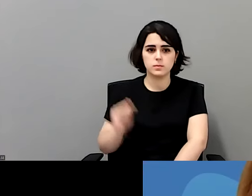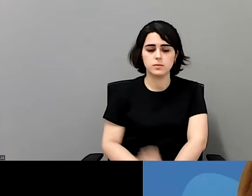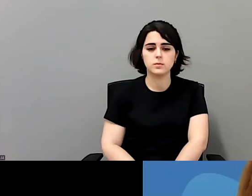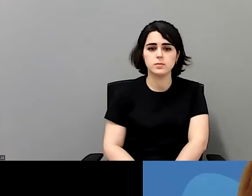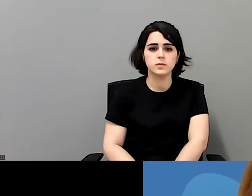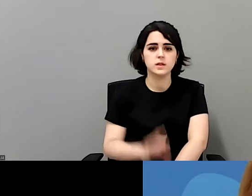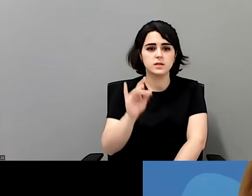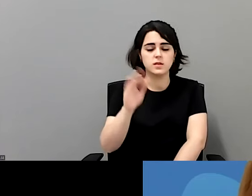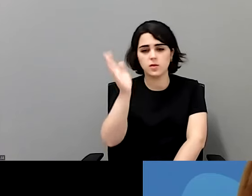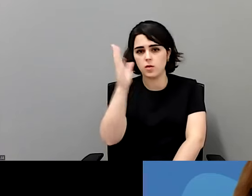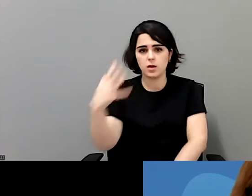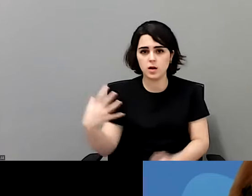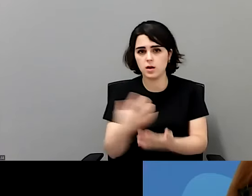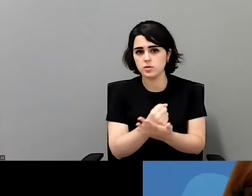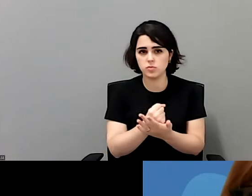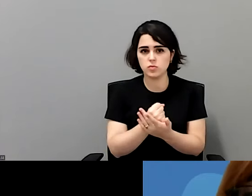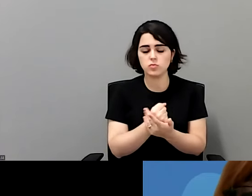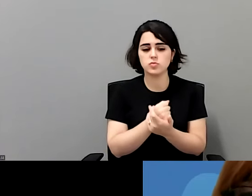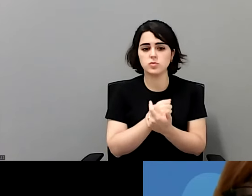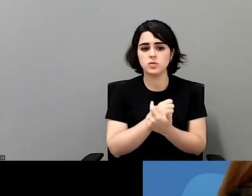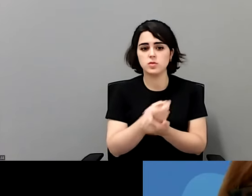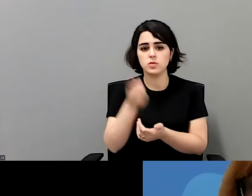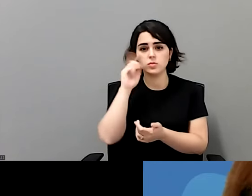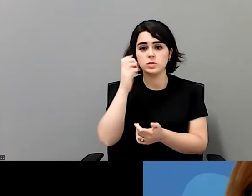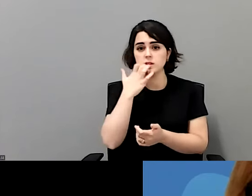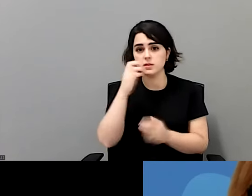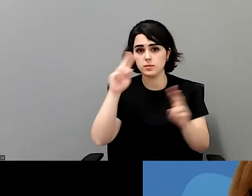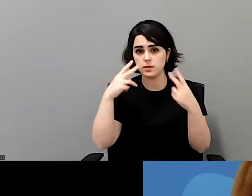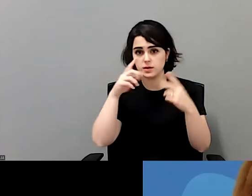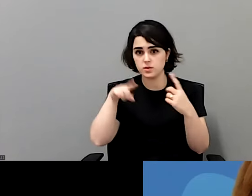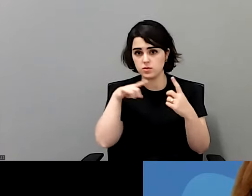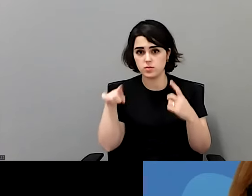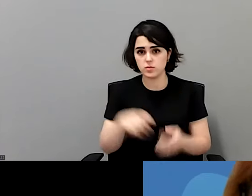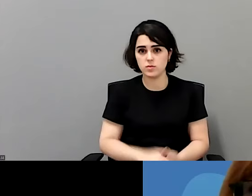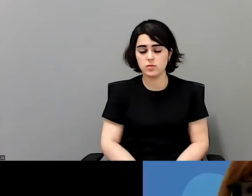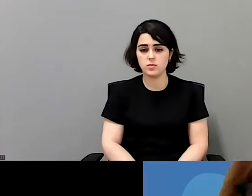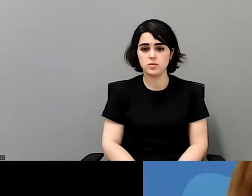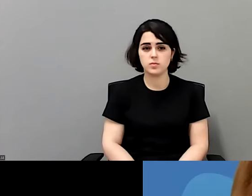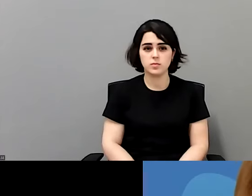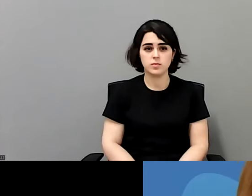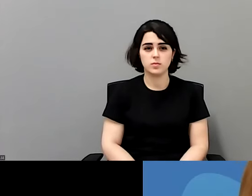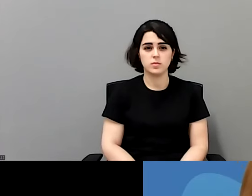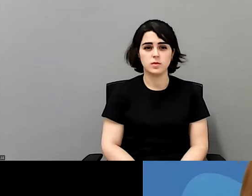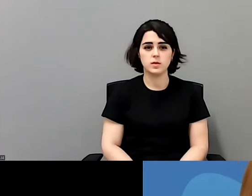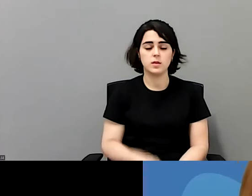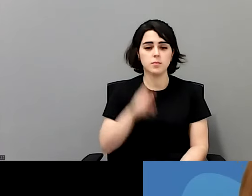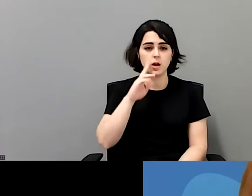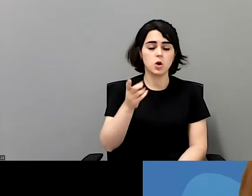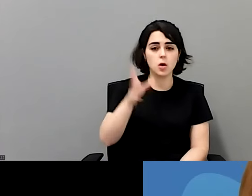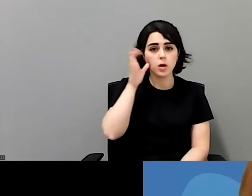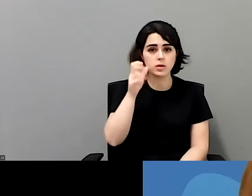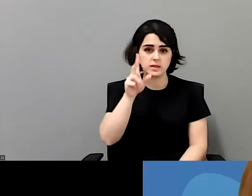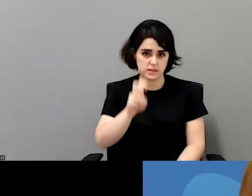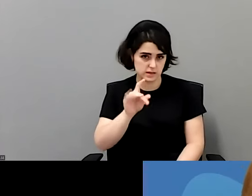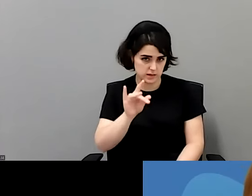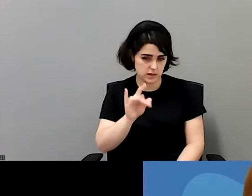Sí, hola a todos. No sé si me veis o no. Verte, ¿no? Escucharte, sí. Bueno, necesitamos también